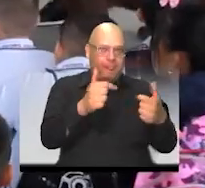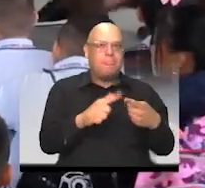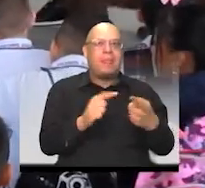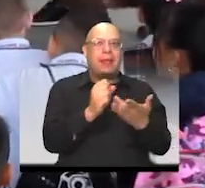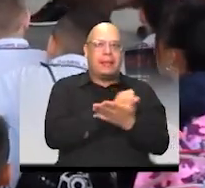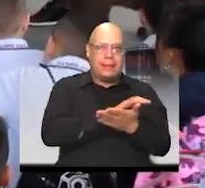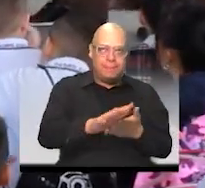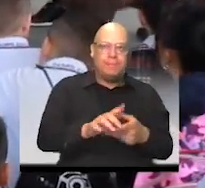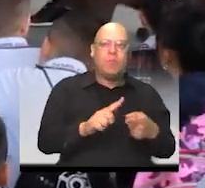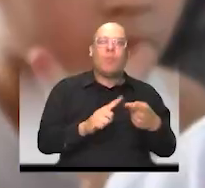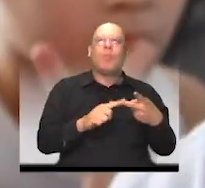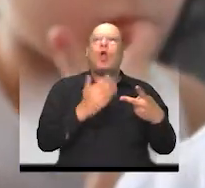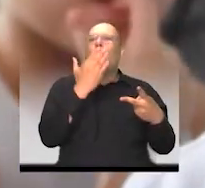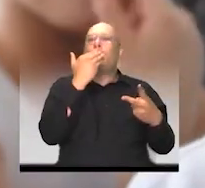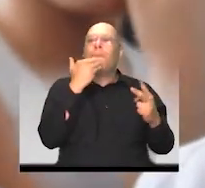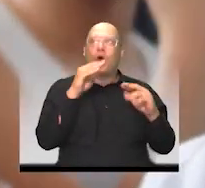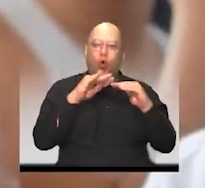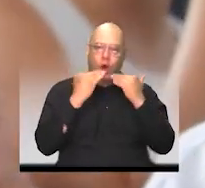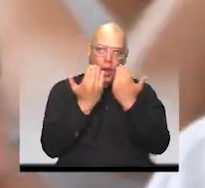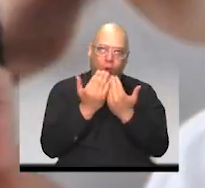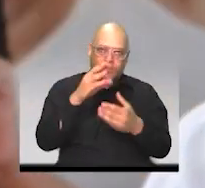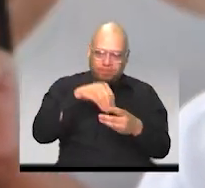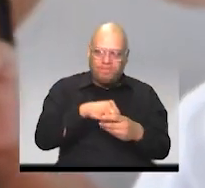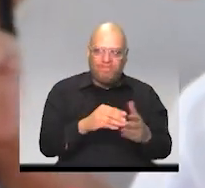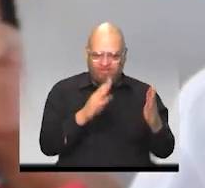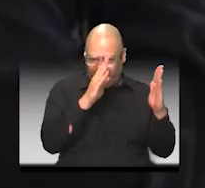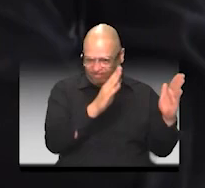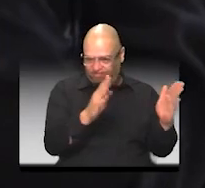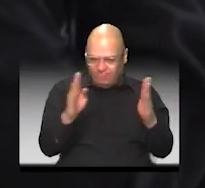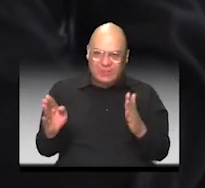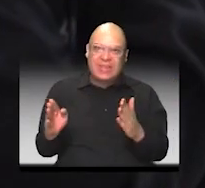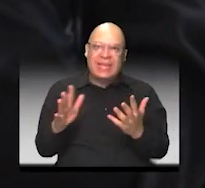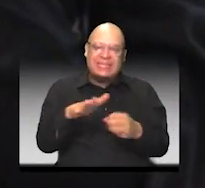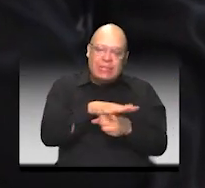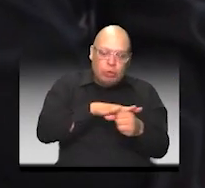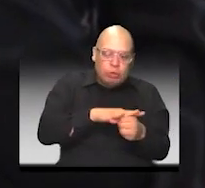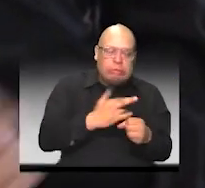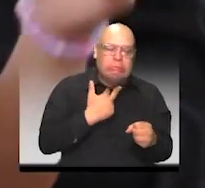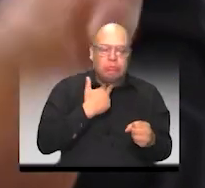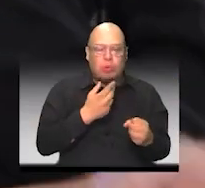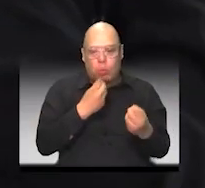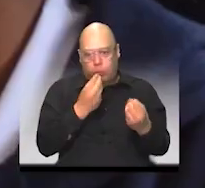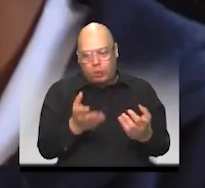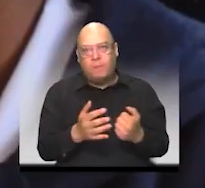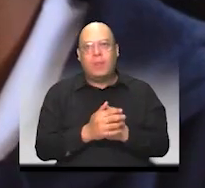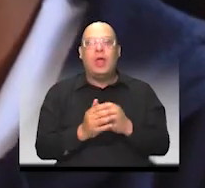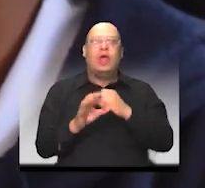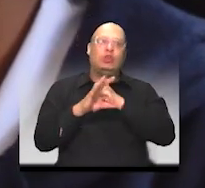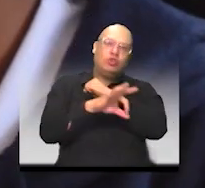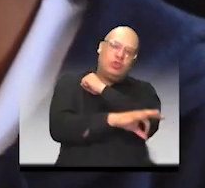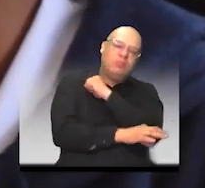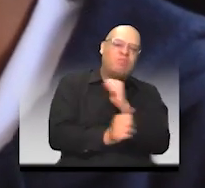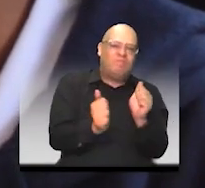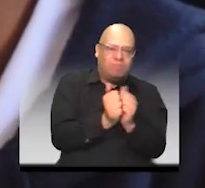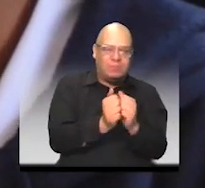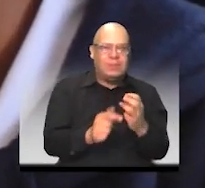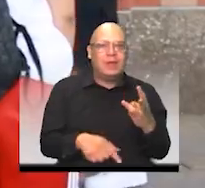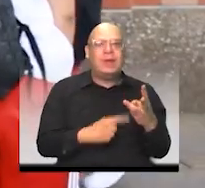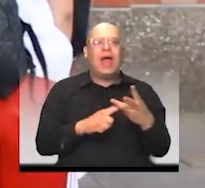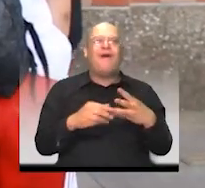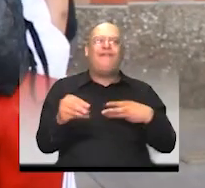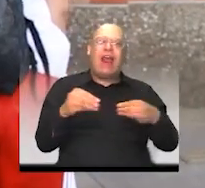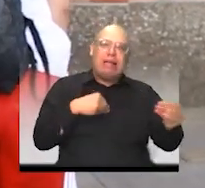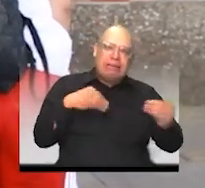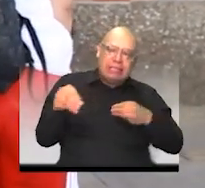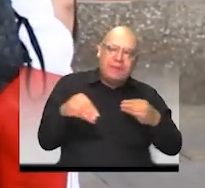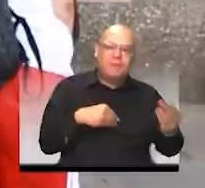educación, alimentación escolar a estudiantes priorizados de acuerdo a la vulnerabilidad, acompañamiento socioemocional, modelos